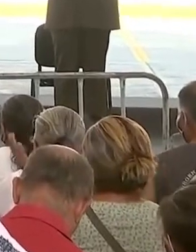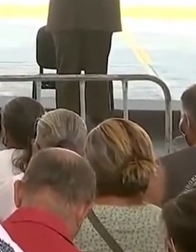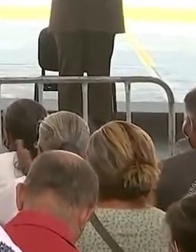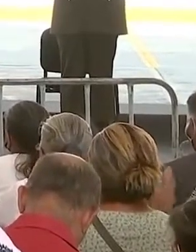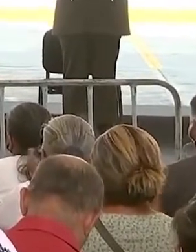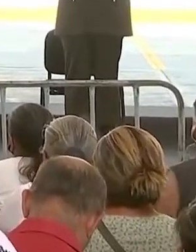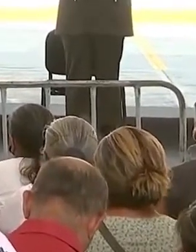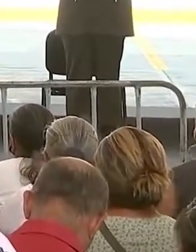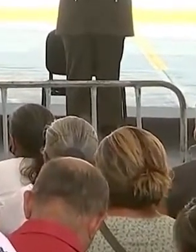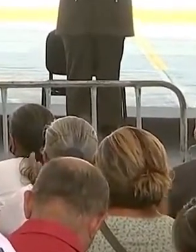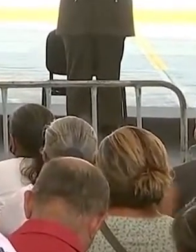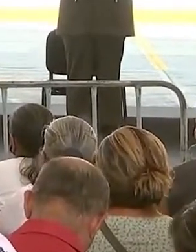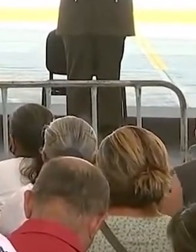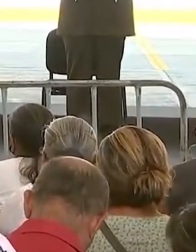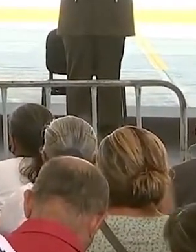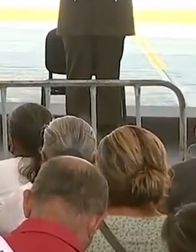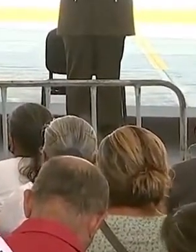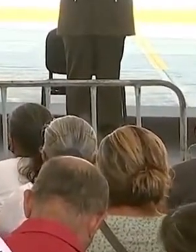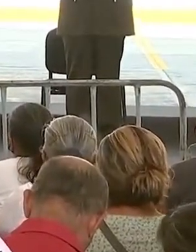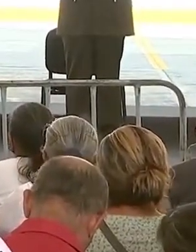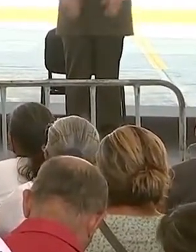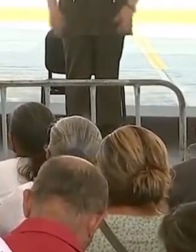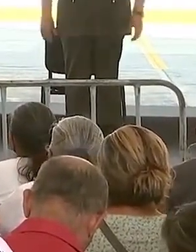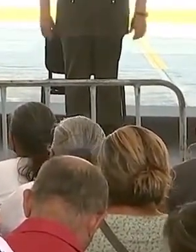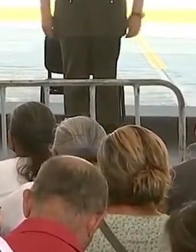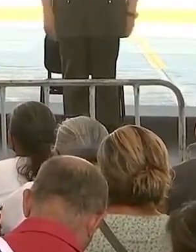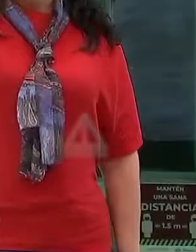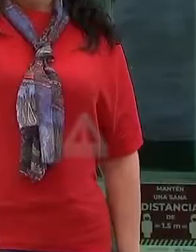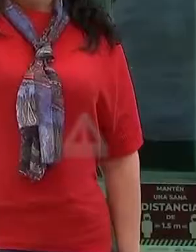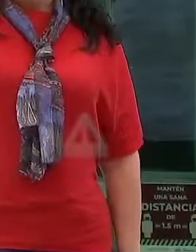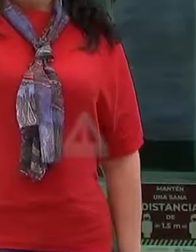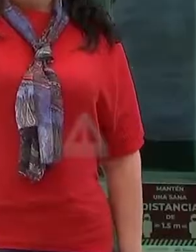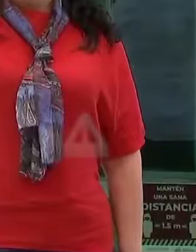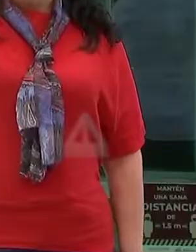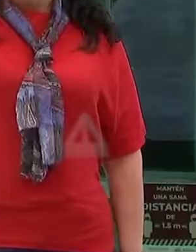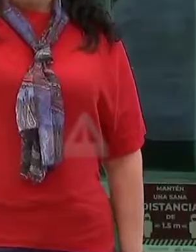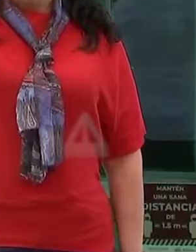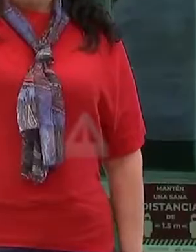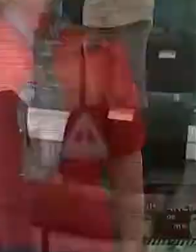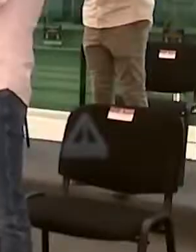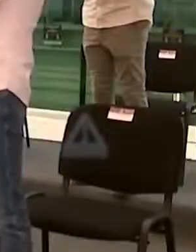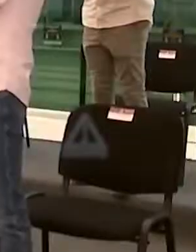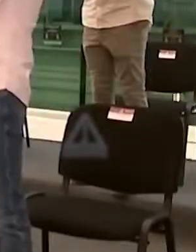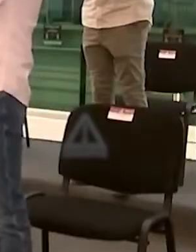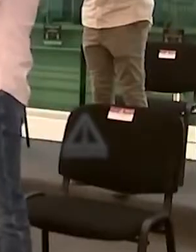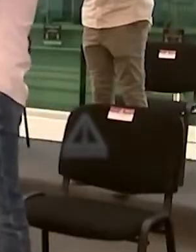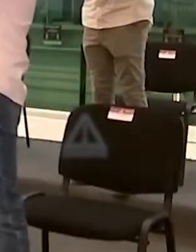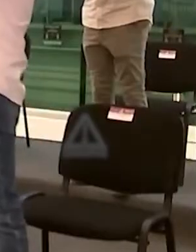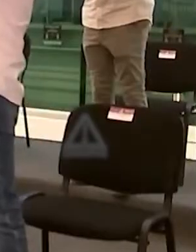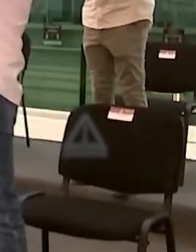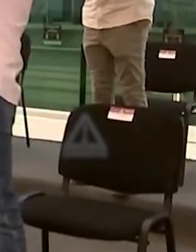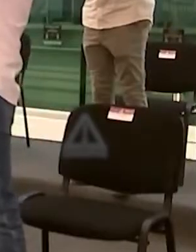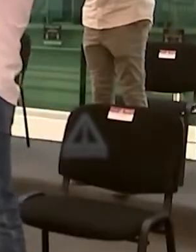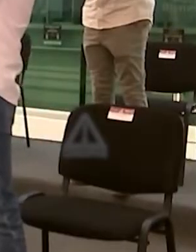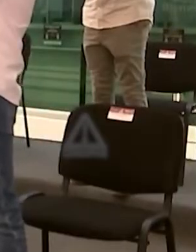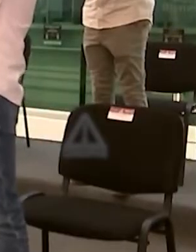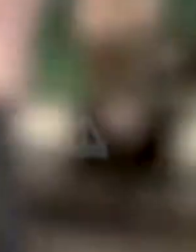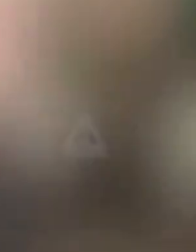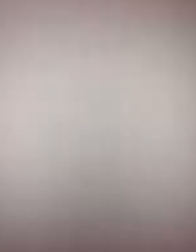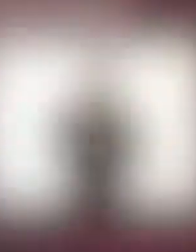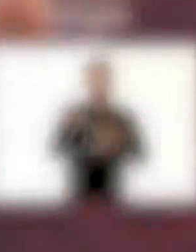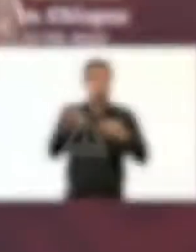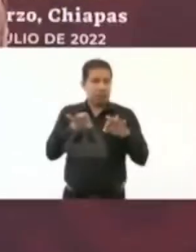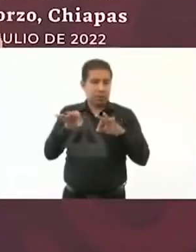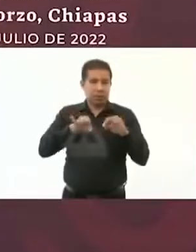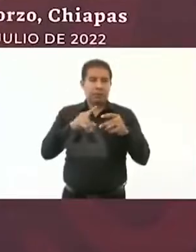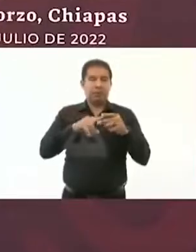sucursales del Banco del Bienestar en los municipios de Bochile y Ixtapa. Formaban parte de las 14 que se pondrían en operación ese mismo fin de